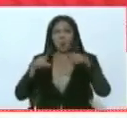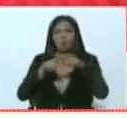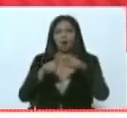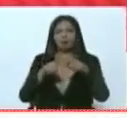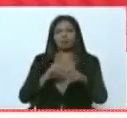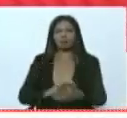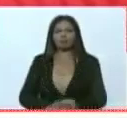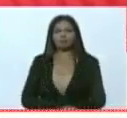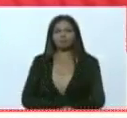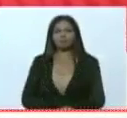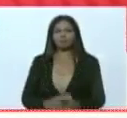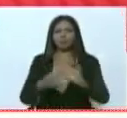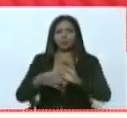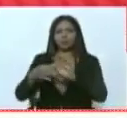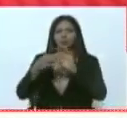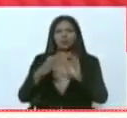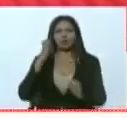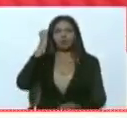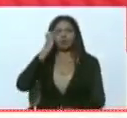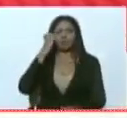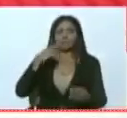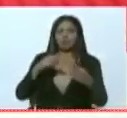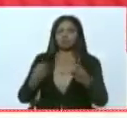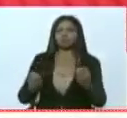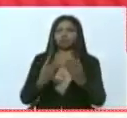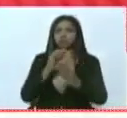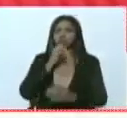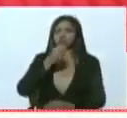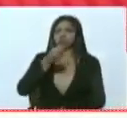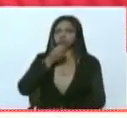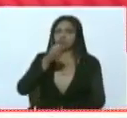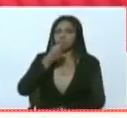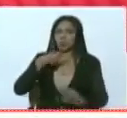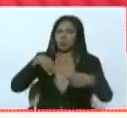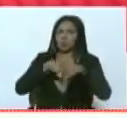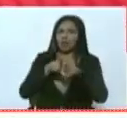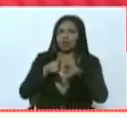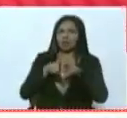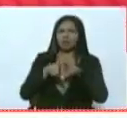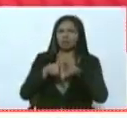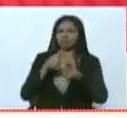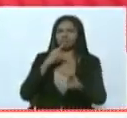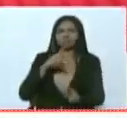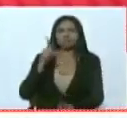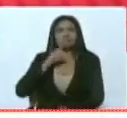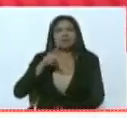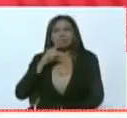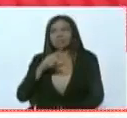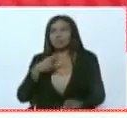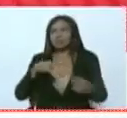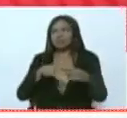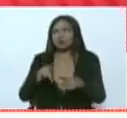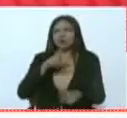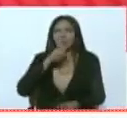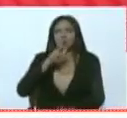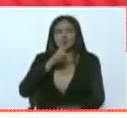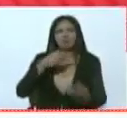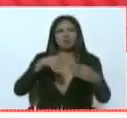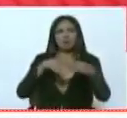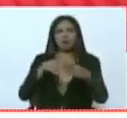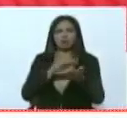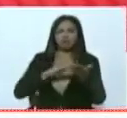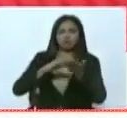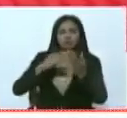de la Unión Europea lanzó unas declaraciones infames, aberrantes. Califico